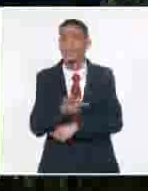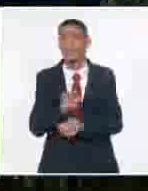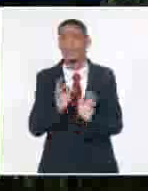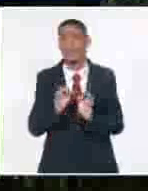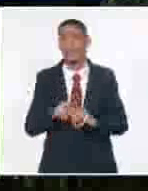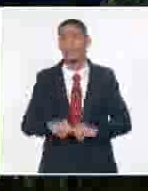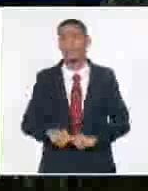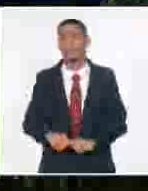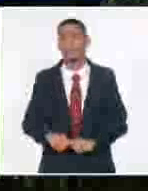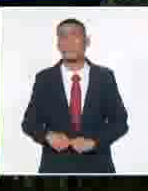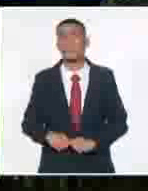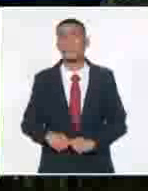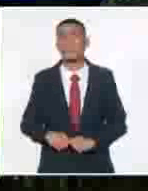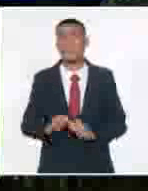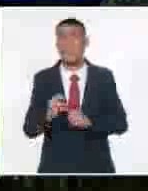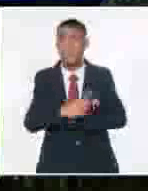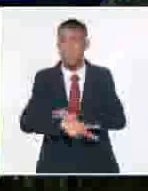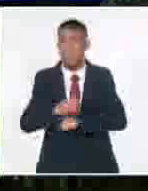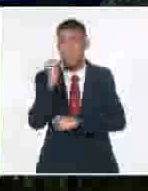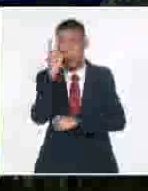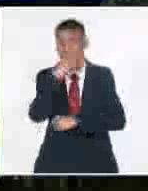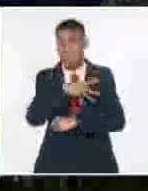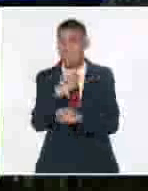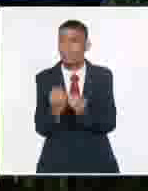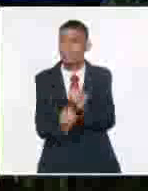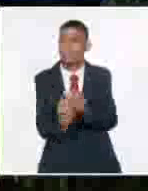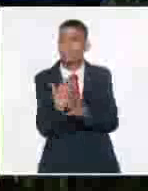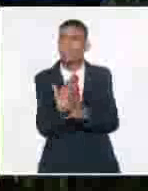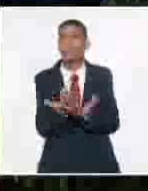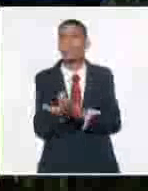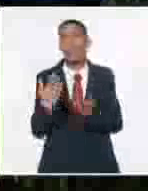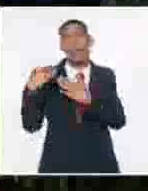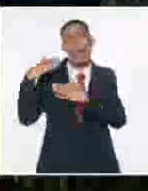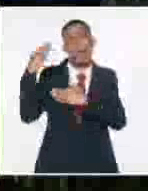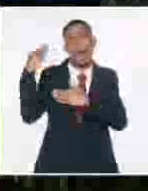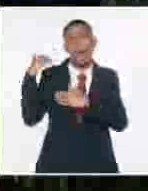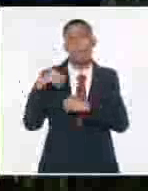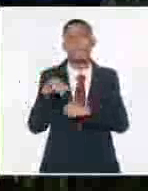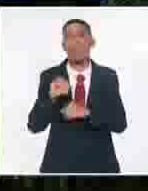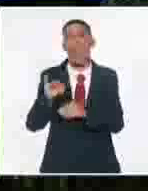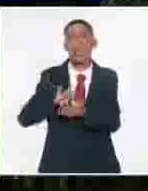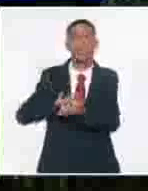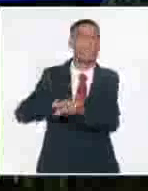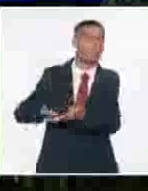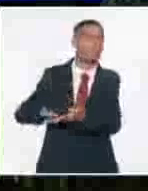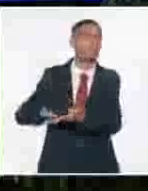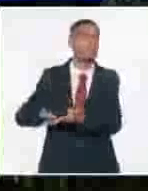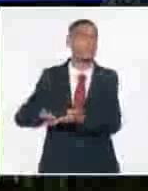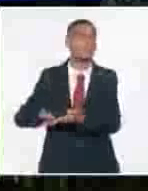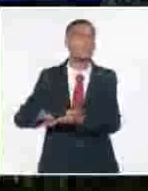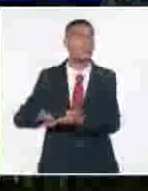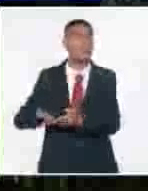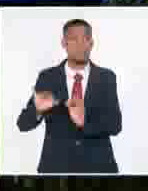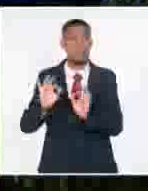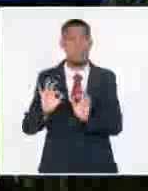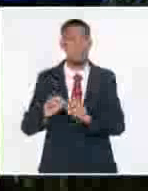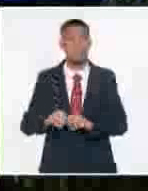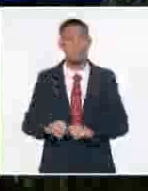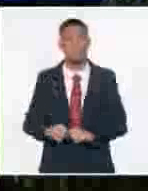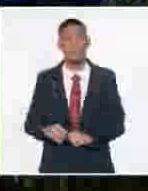cuestión de Palestina crearon condiciones de discriminación, desventaja